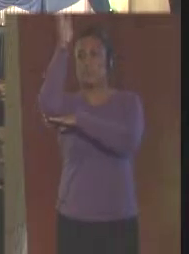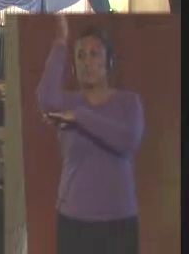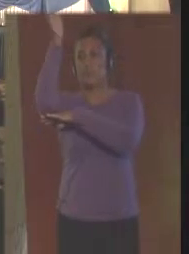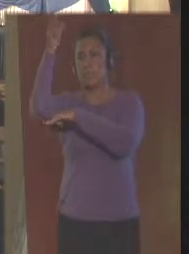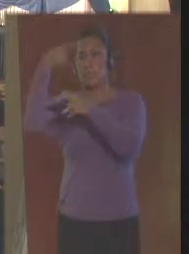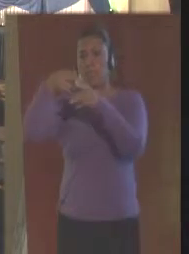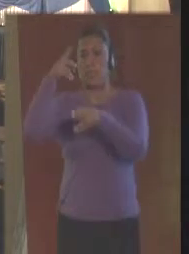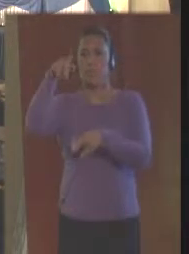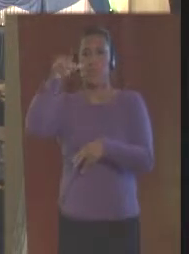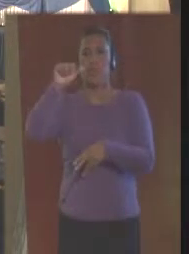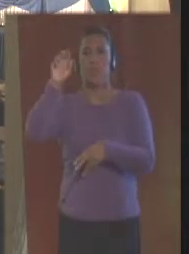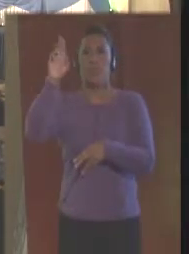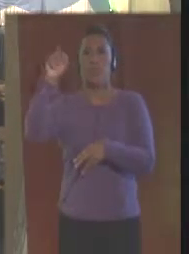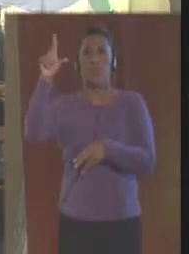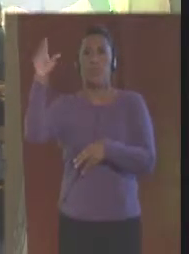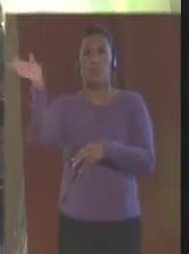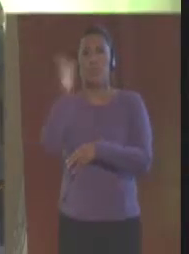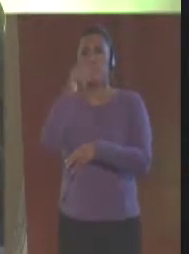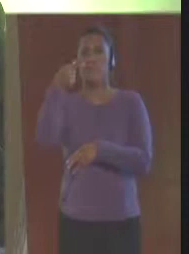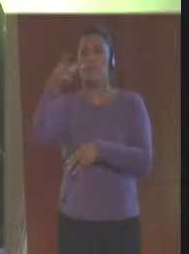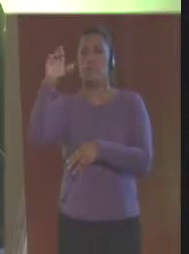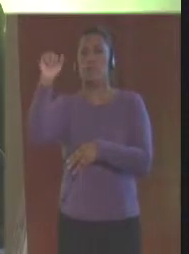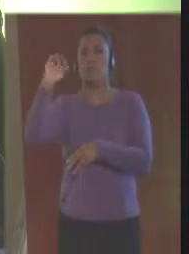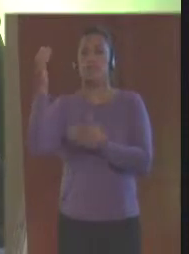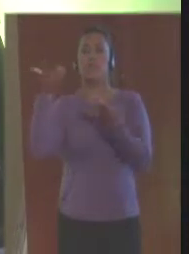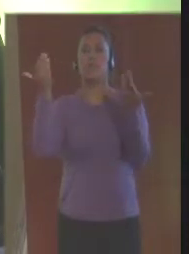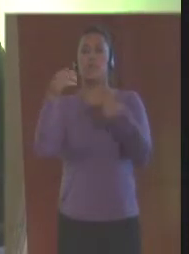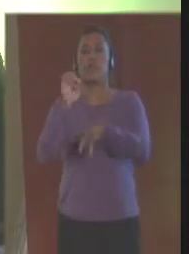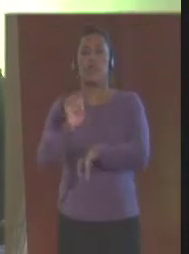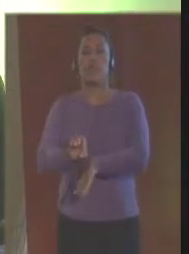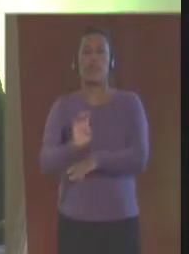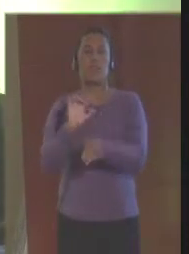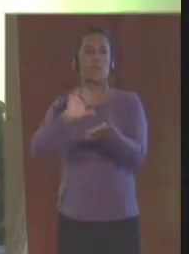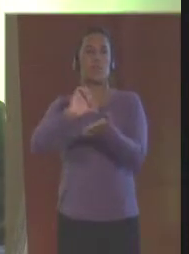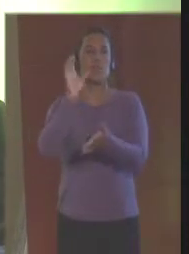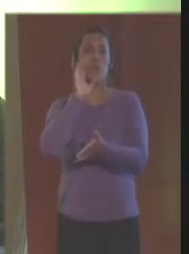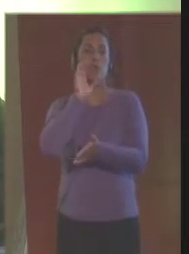Paul Granda, exalcalde de Cuenca, Ecuador.